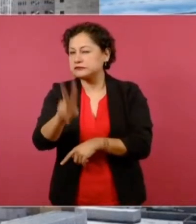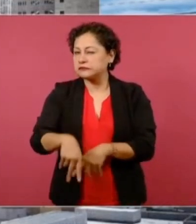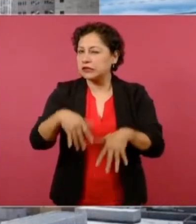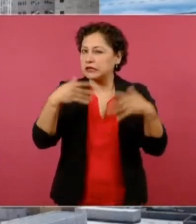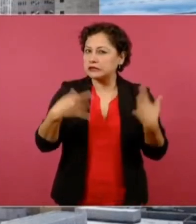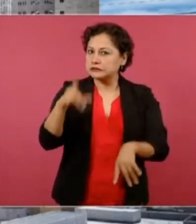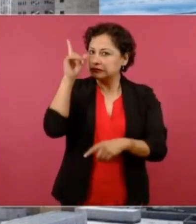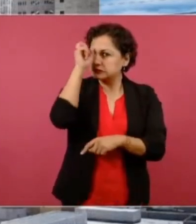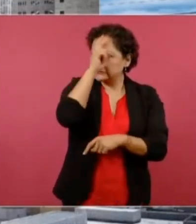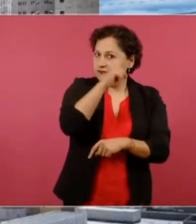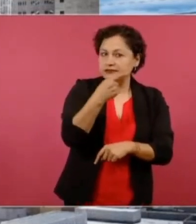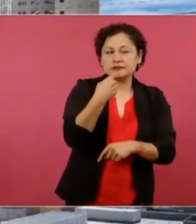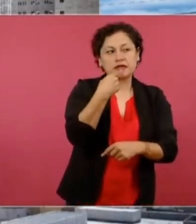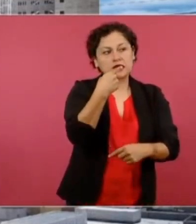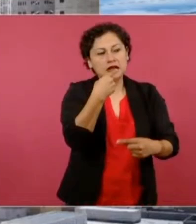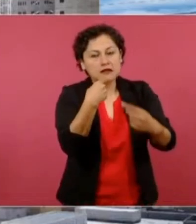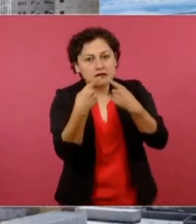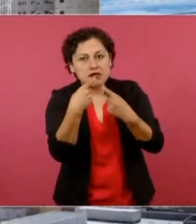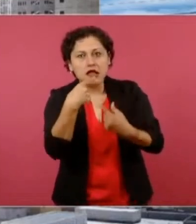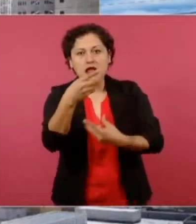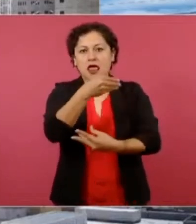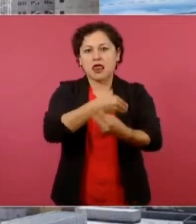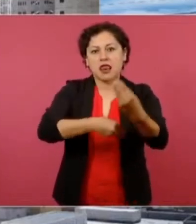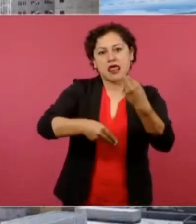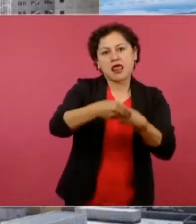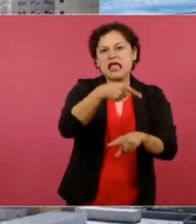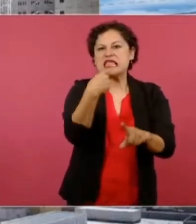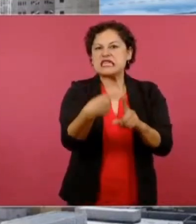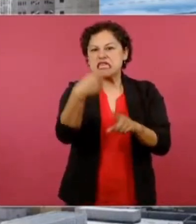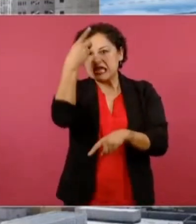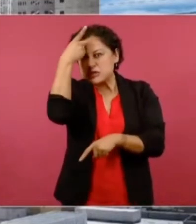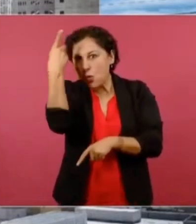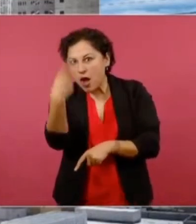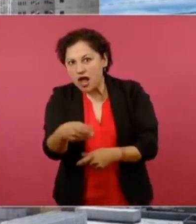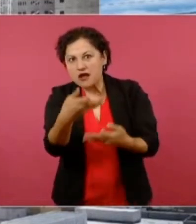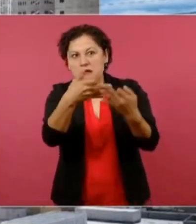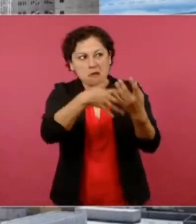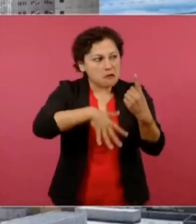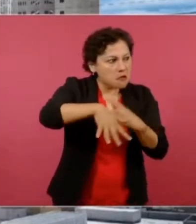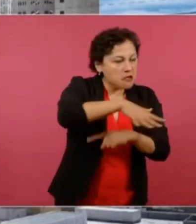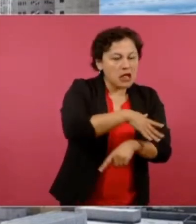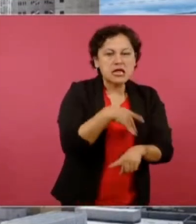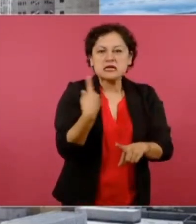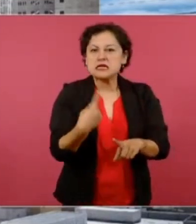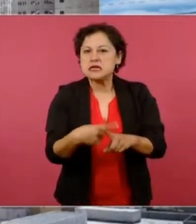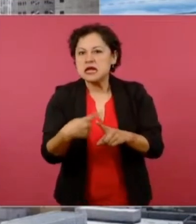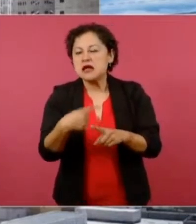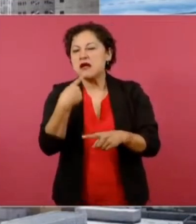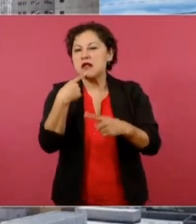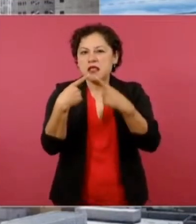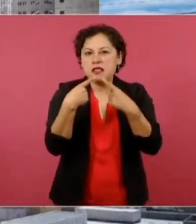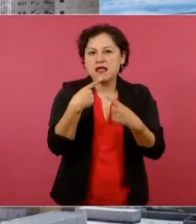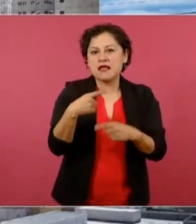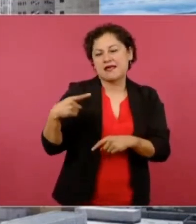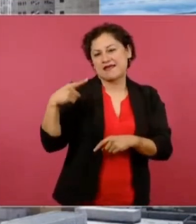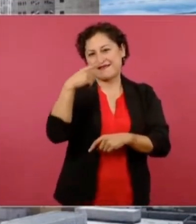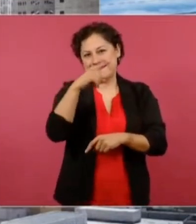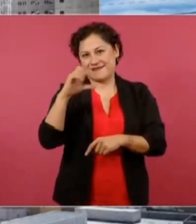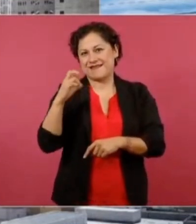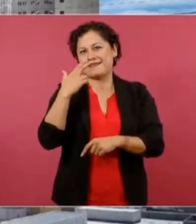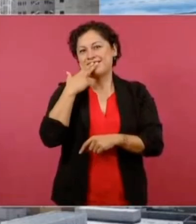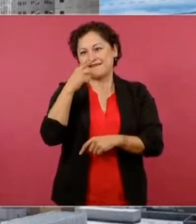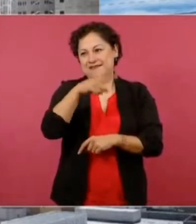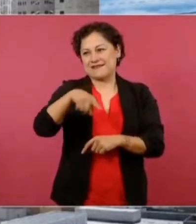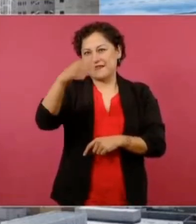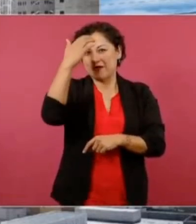por resolver la propiedad, el régimen de propiedad de ese terreno, allá la gente de Ciudad Juárez lo ubica muy bien, el